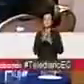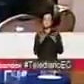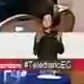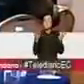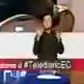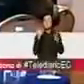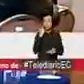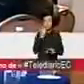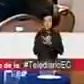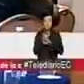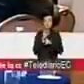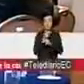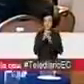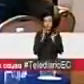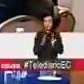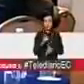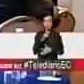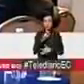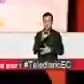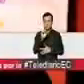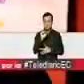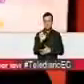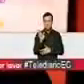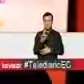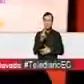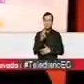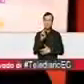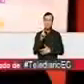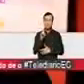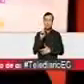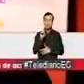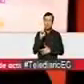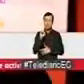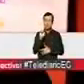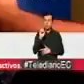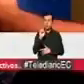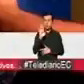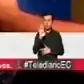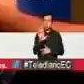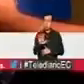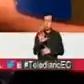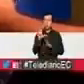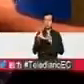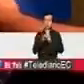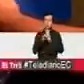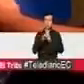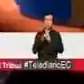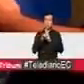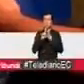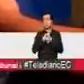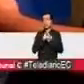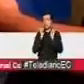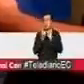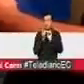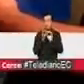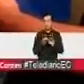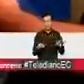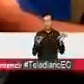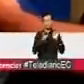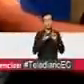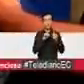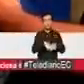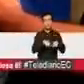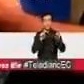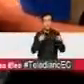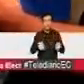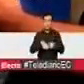con una presentada por el consejero Luis Pérez Soto para reformar el Código de la Democracia. Llegar a convenios con los grandes distribuidores para